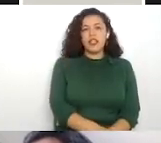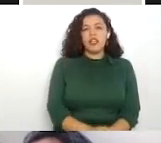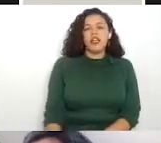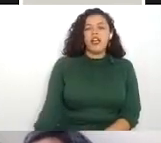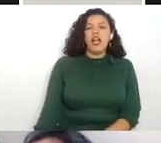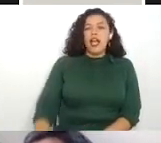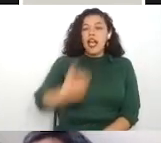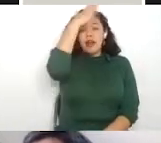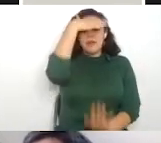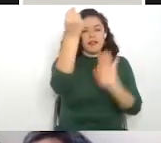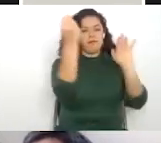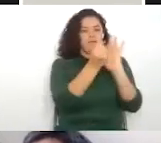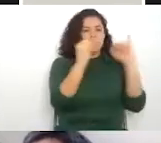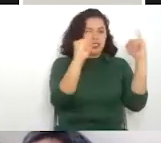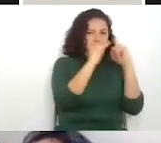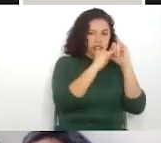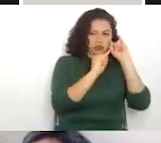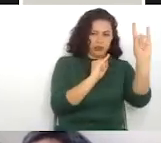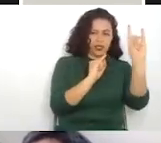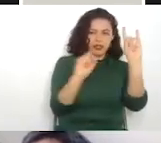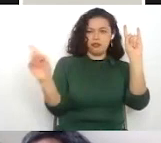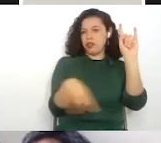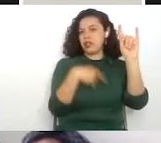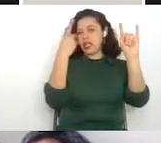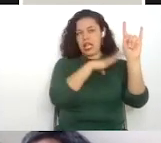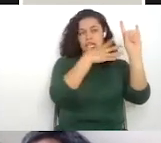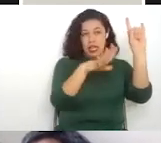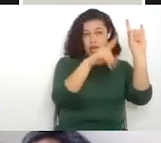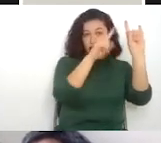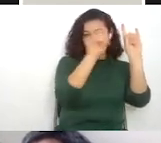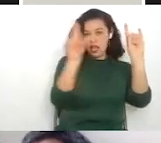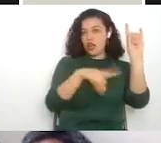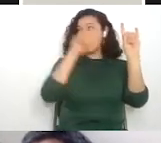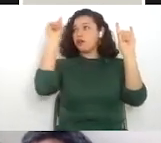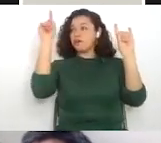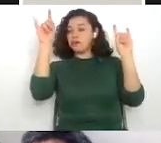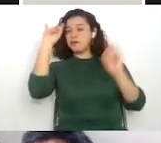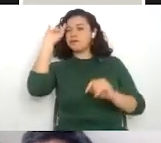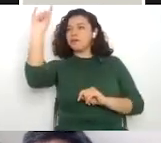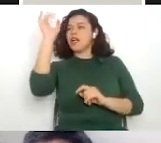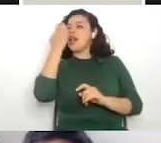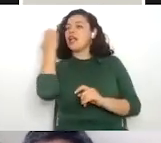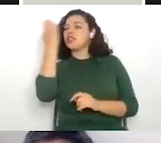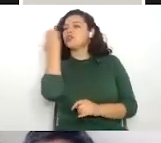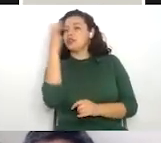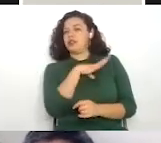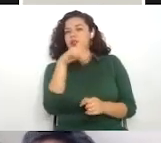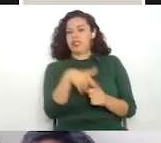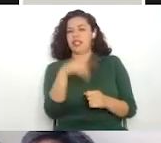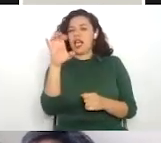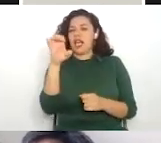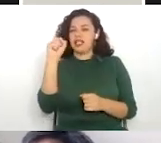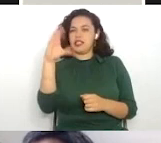logotipo institucional del instituto, o sea, el general, y aquí el logo de la escuela en particular, que sería la